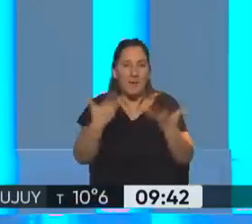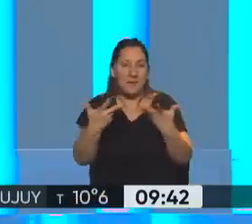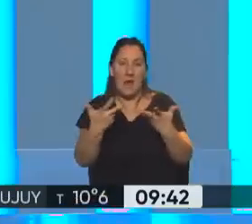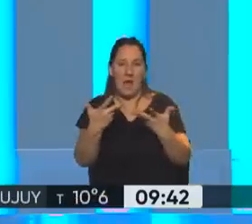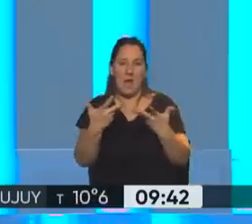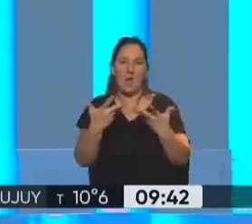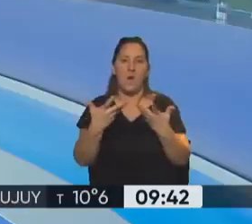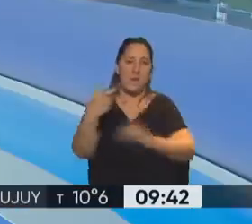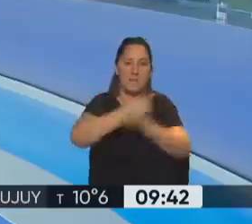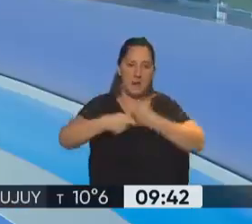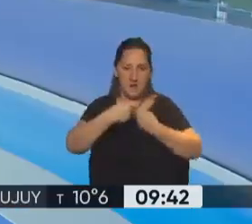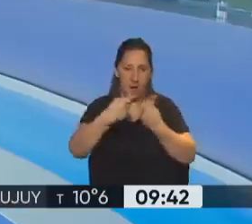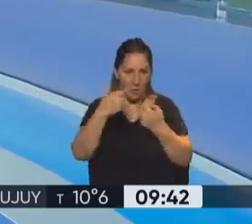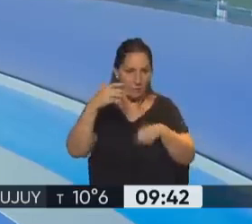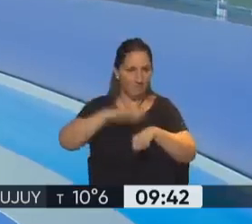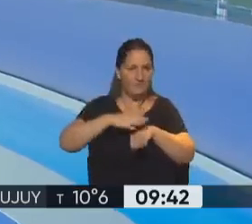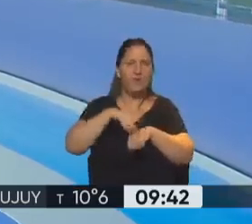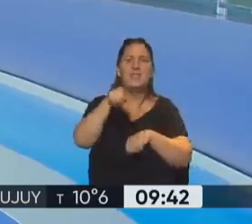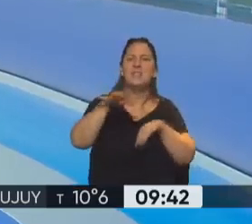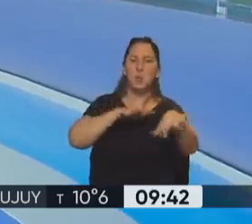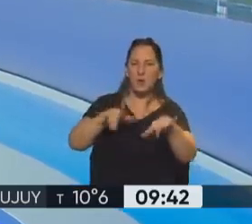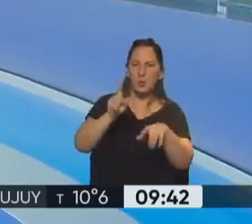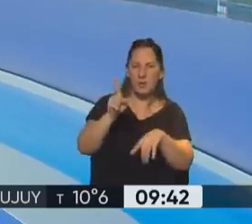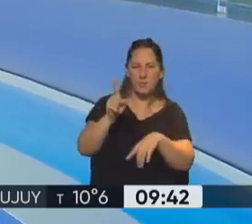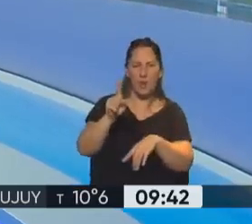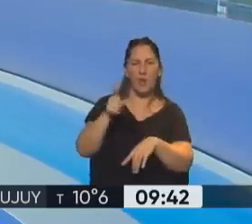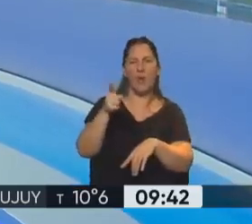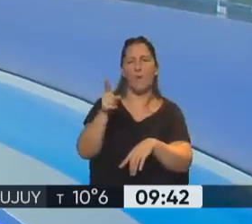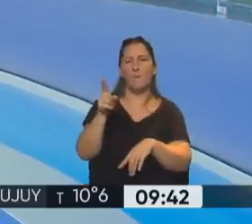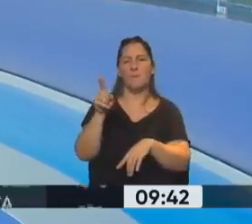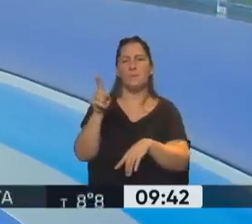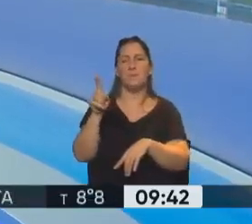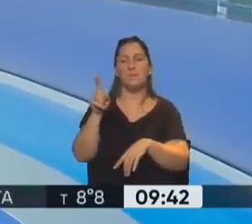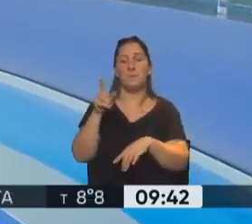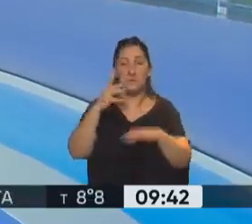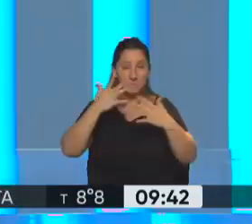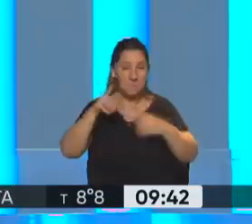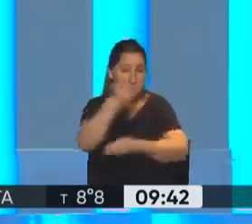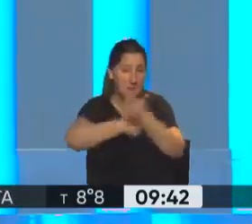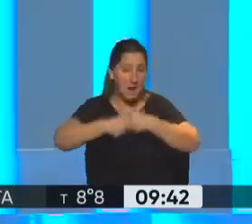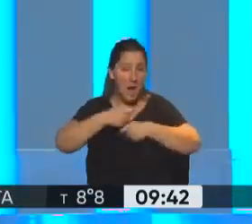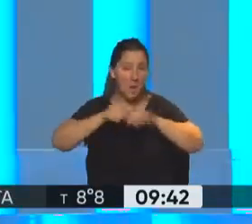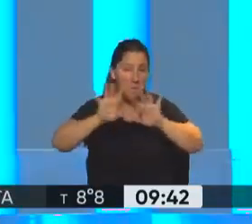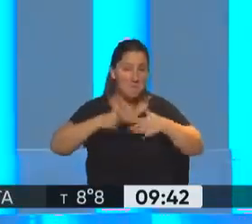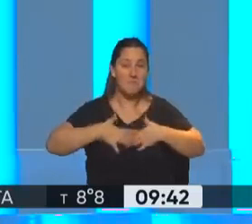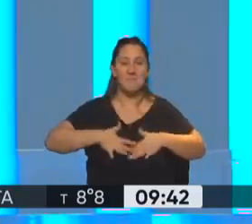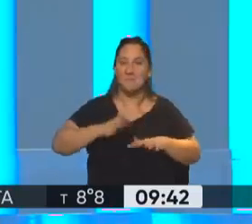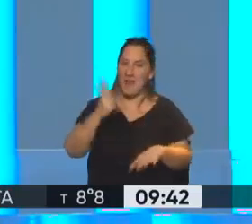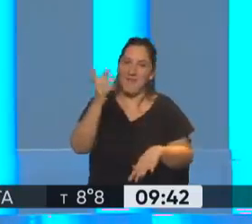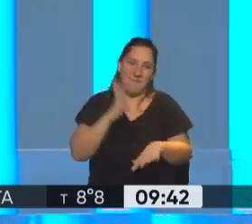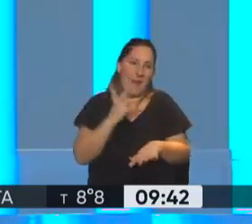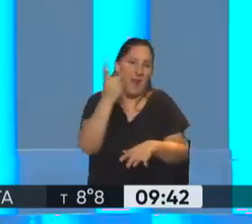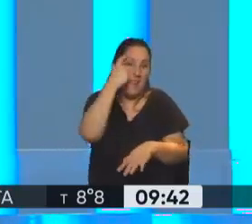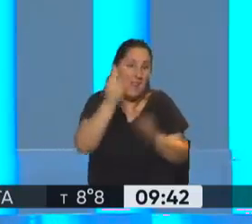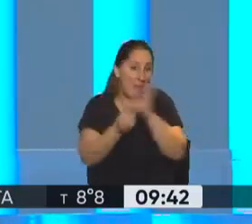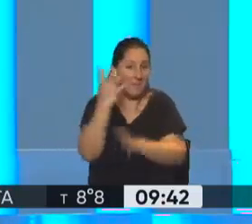es flor que esto calma a los mercados buenos lo que todos nos preocupa me la pregunta a 18 minutos en la